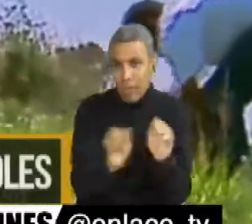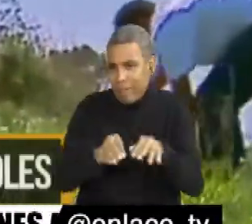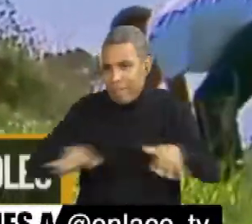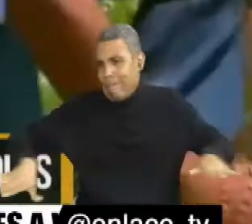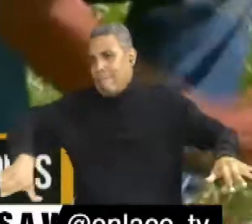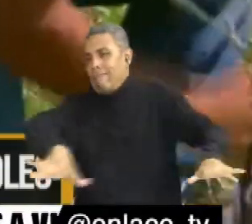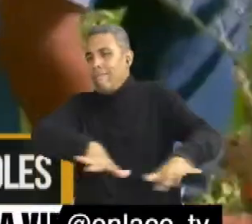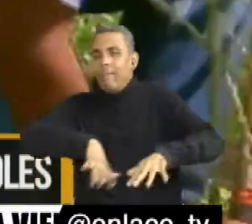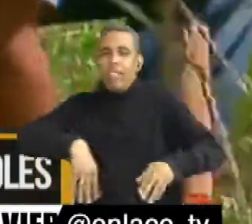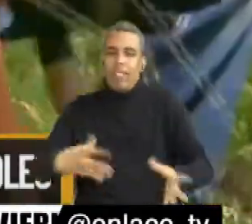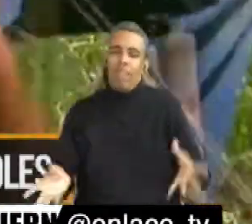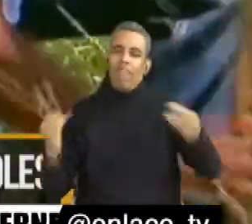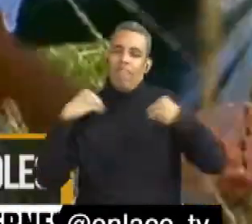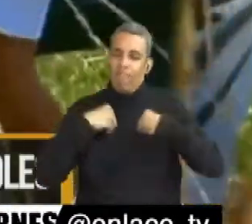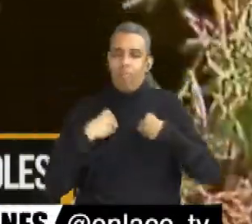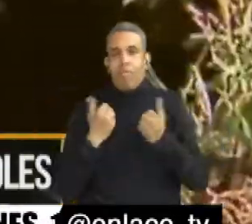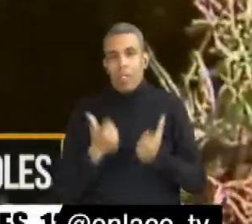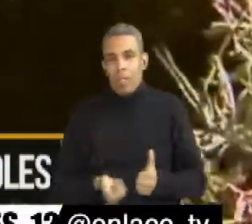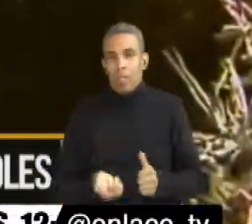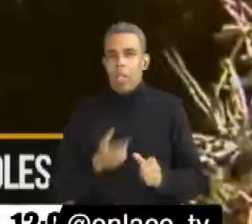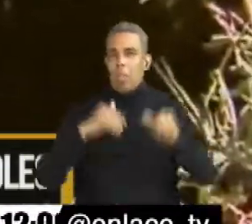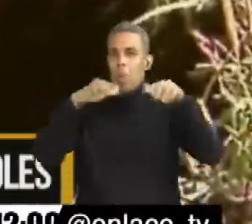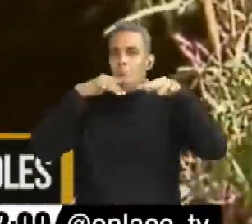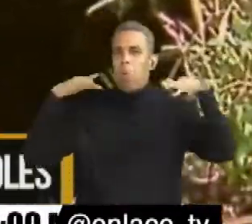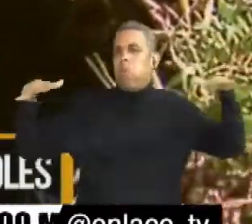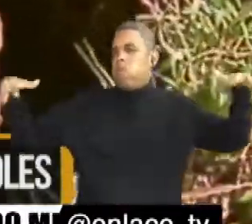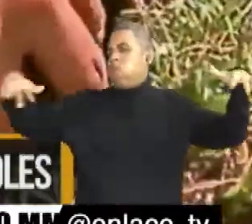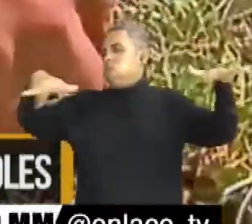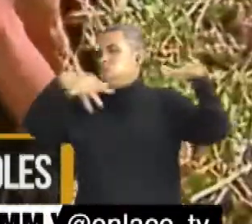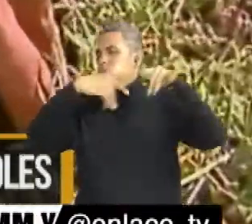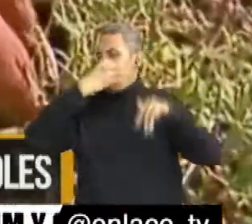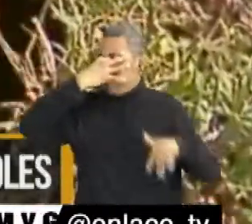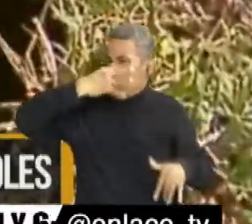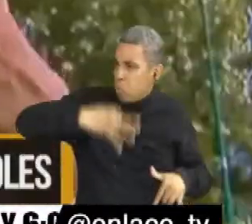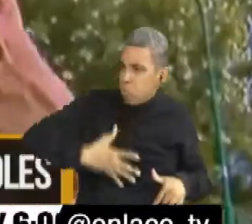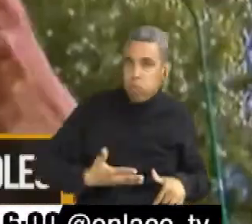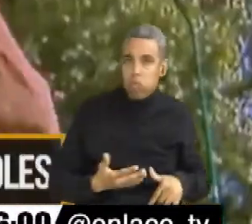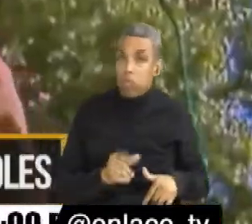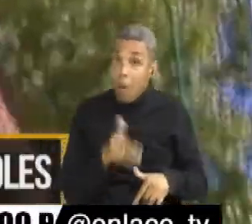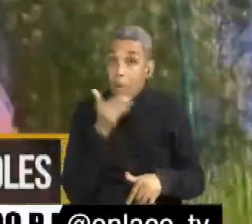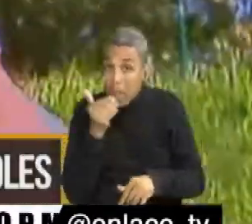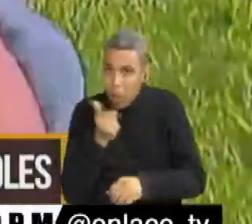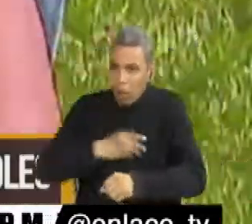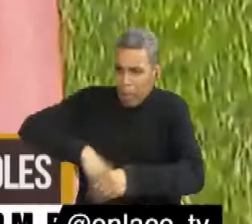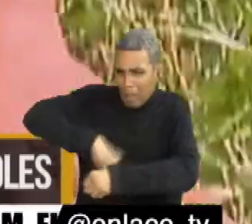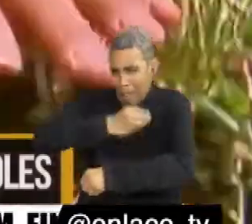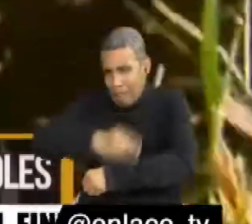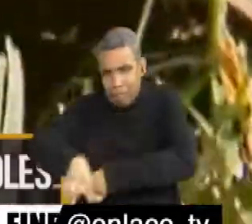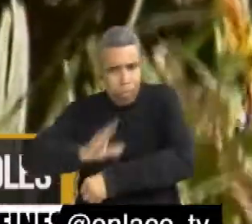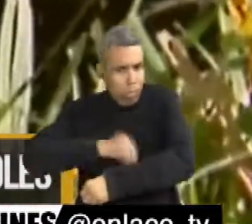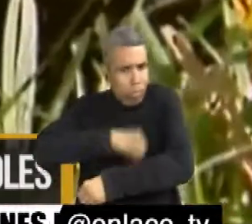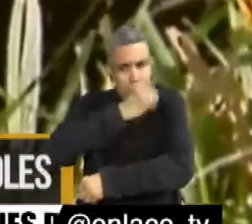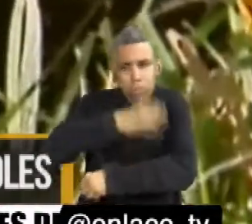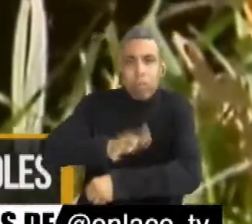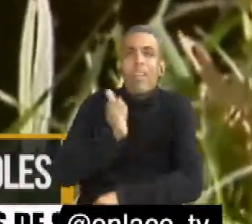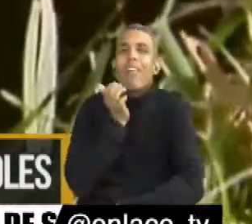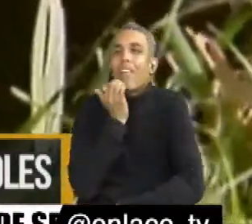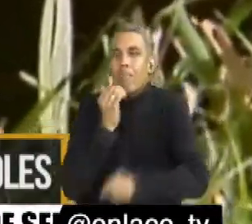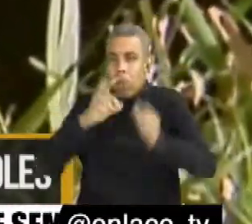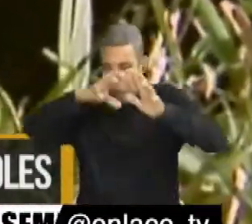cura para muchos problemas ambientales. Si un tercio del planeta estuviera cubierto de bosques, muchos de estos disminuirían y